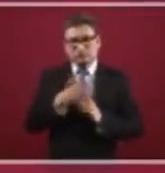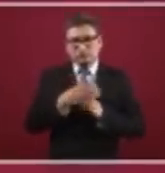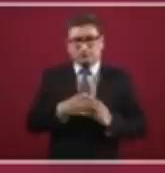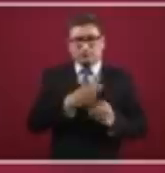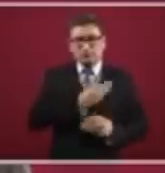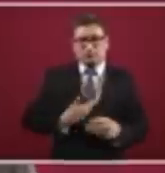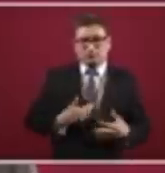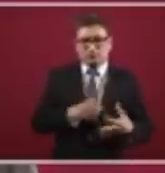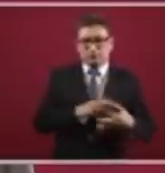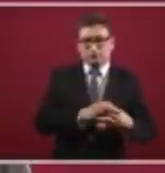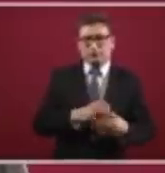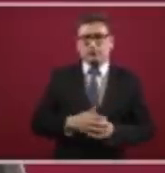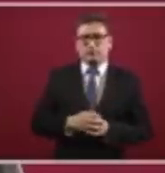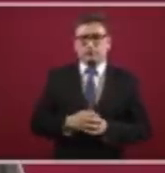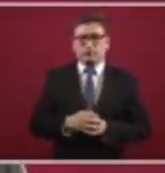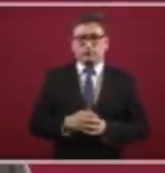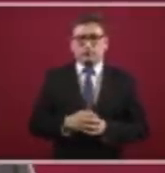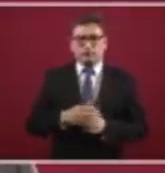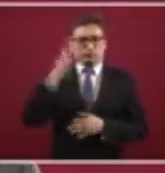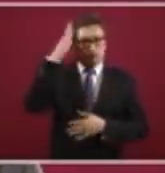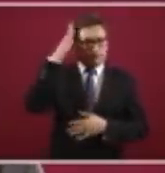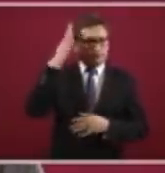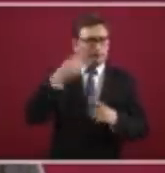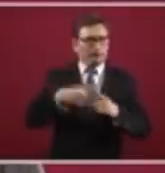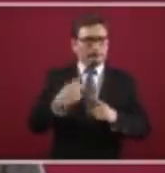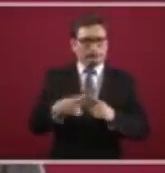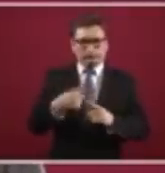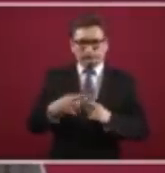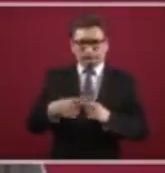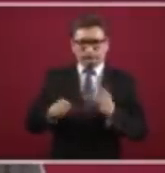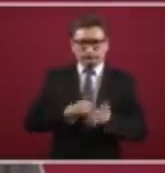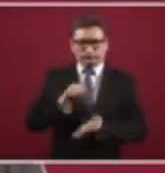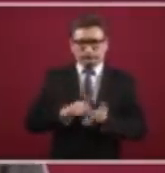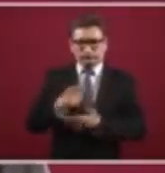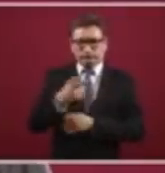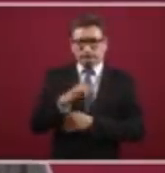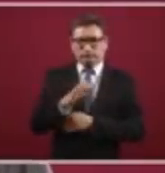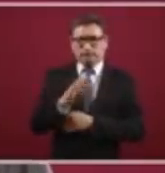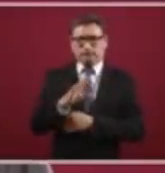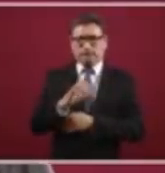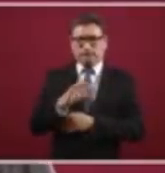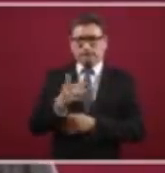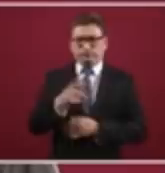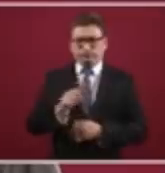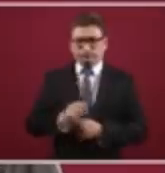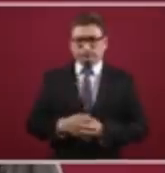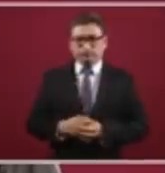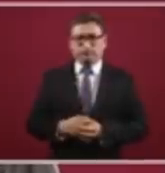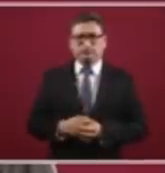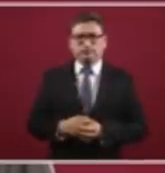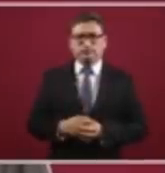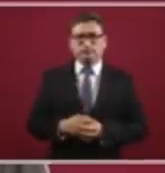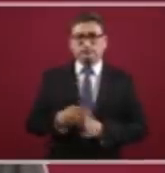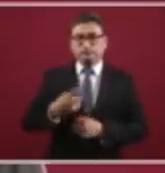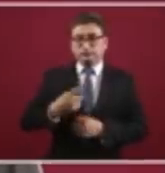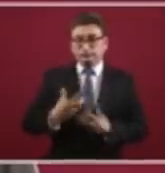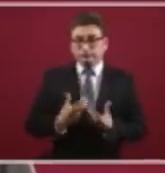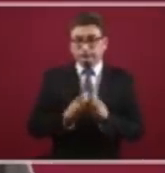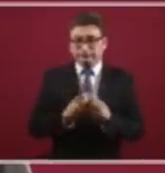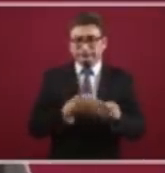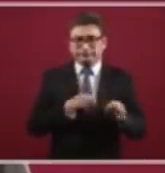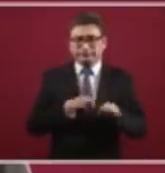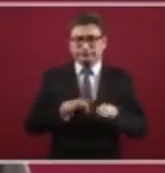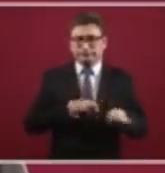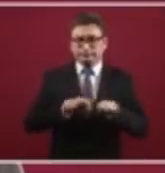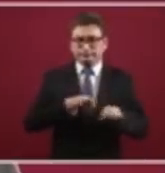está besando principalmente por el centro geo de conacyt en donde hemos hecho un trabajo que